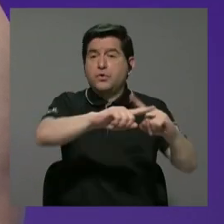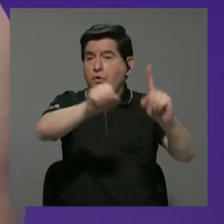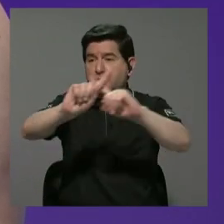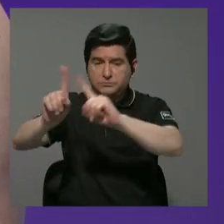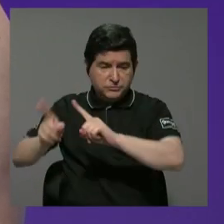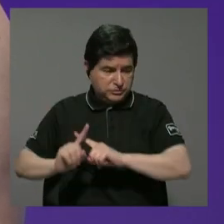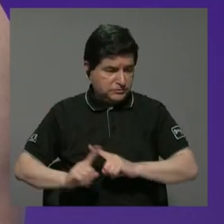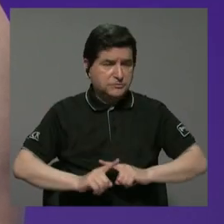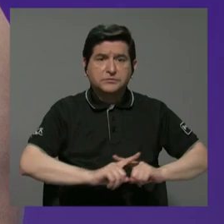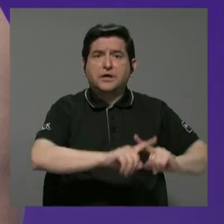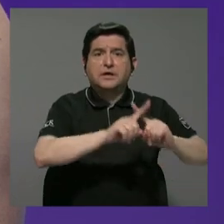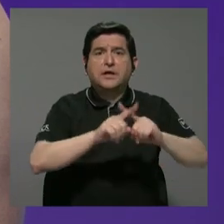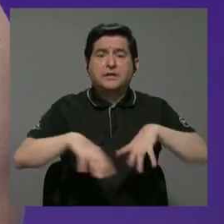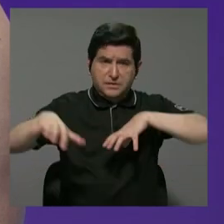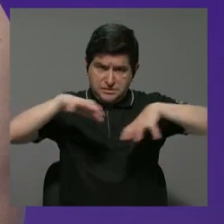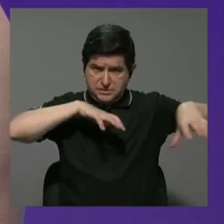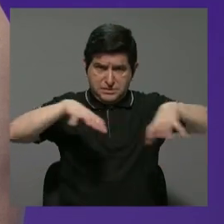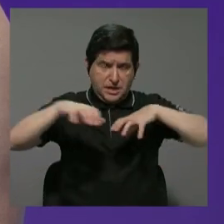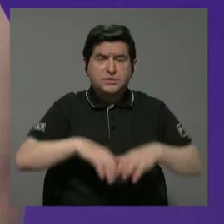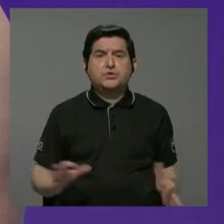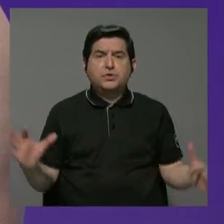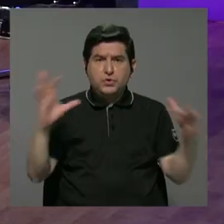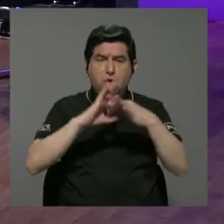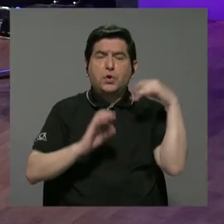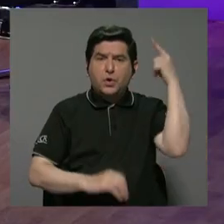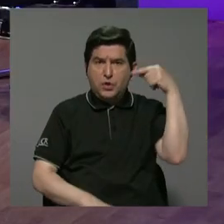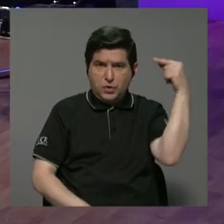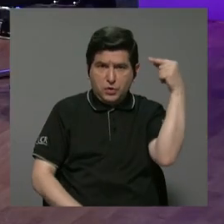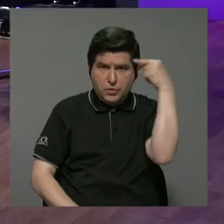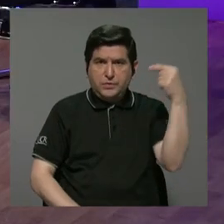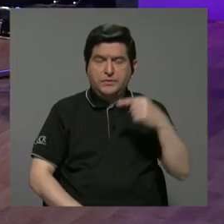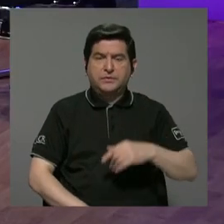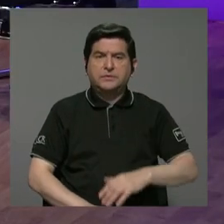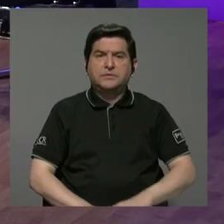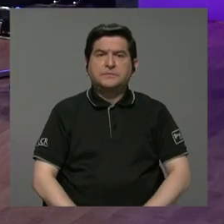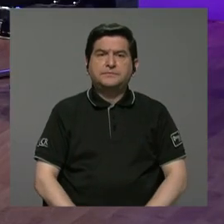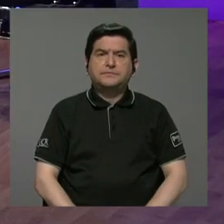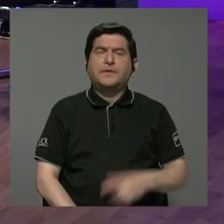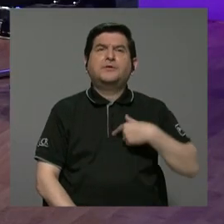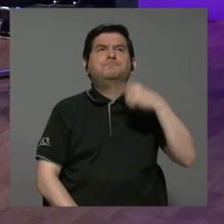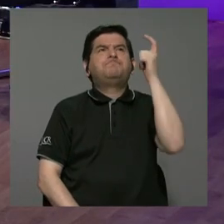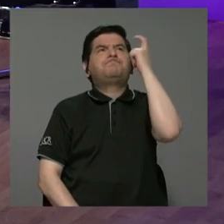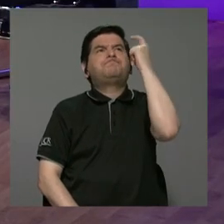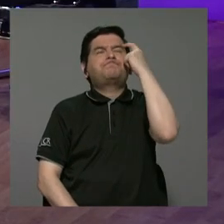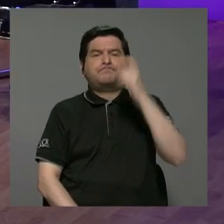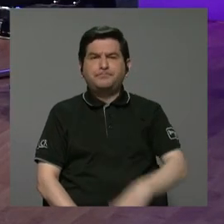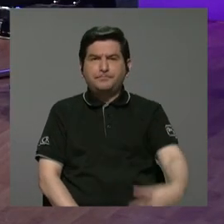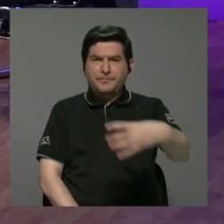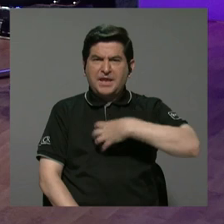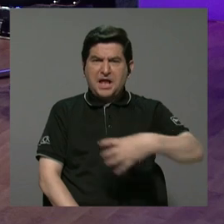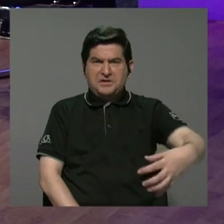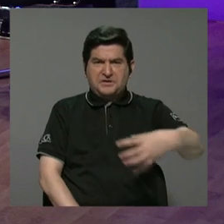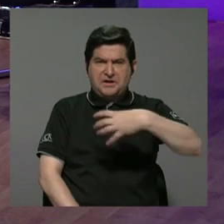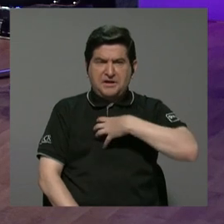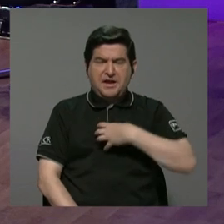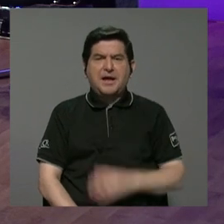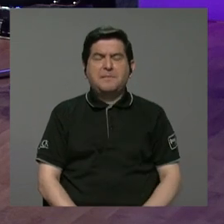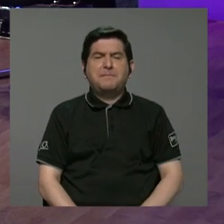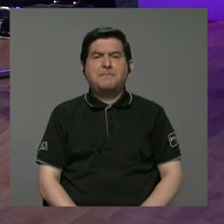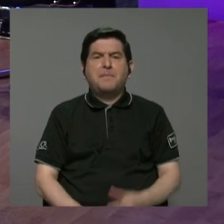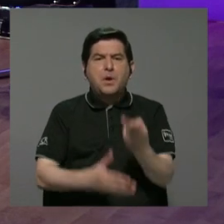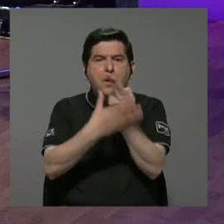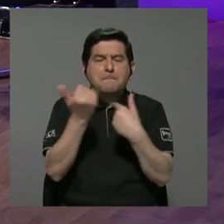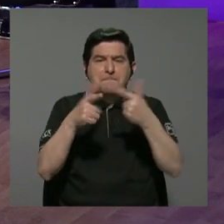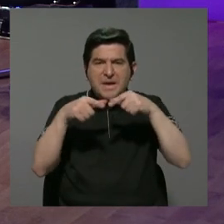de las acciones que tienen que ver con el gobierno, ¿verdad? Pienso, por ejemplo, en los reclamos que se hacen sobre el bilingüismo